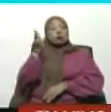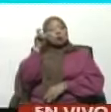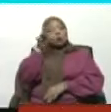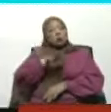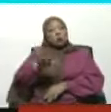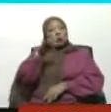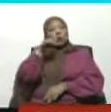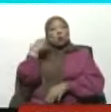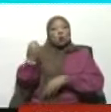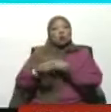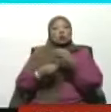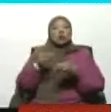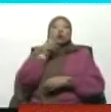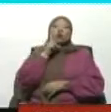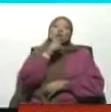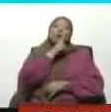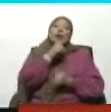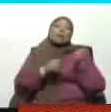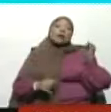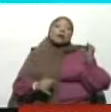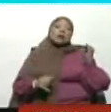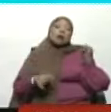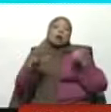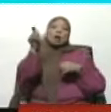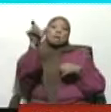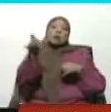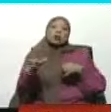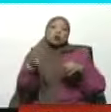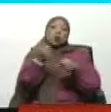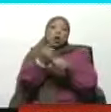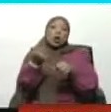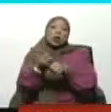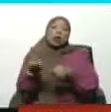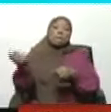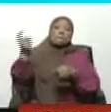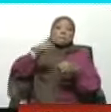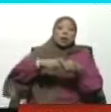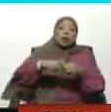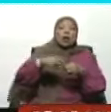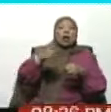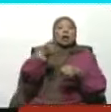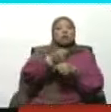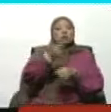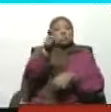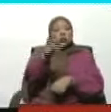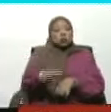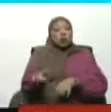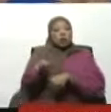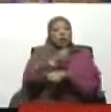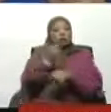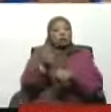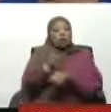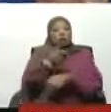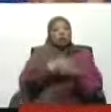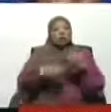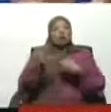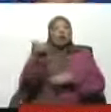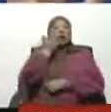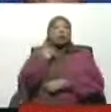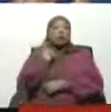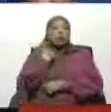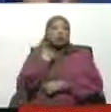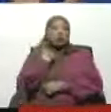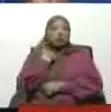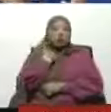nos denuncie con nombre y apellido a esos burócratas, a esos funcionarios, a esa gente que abusa del pueblo.